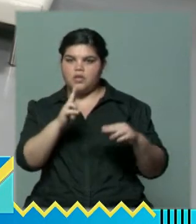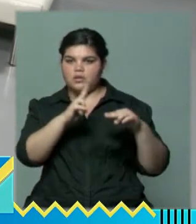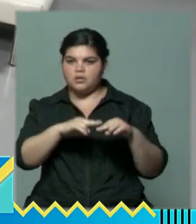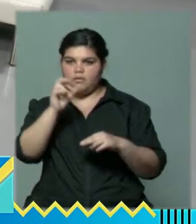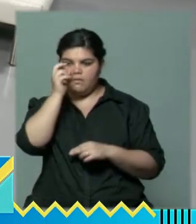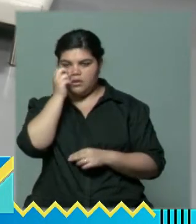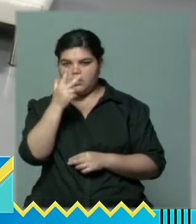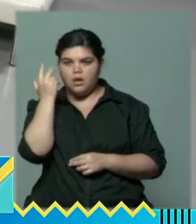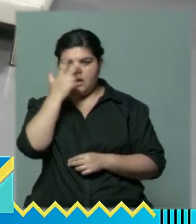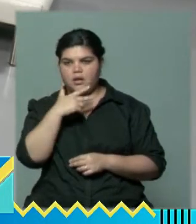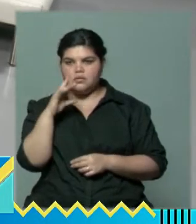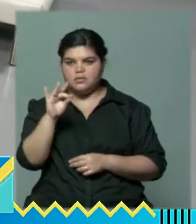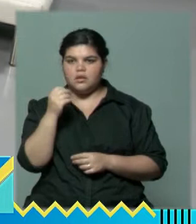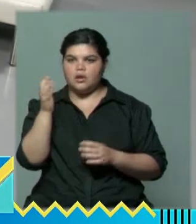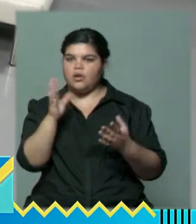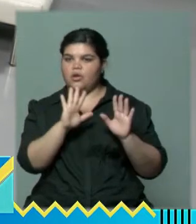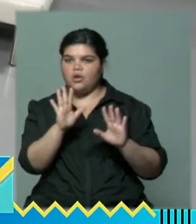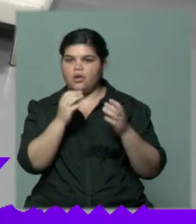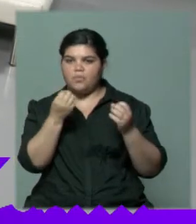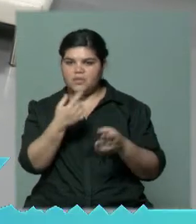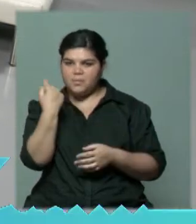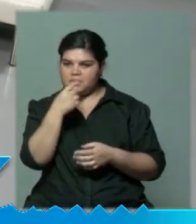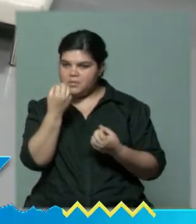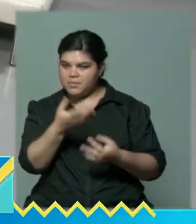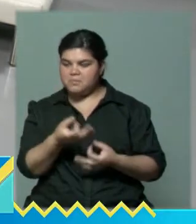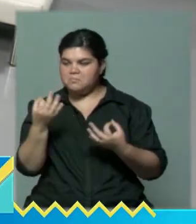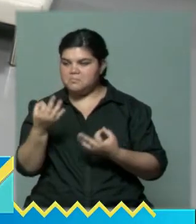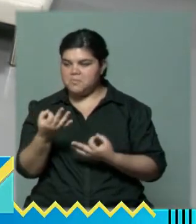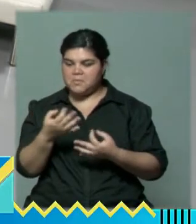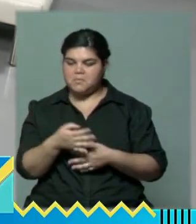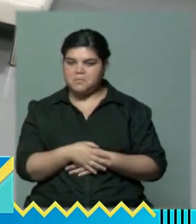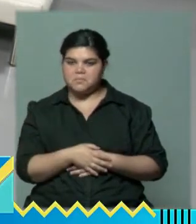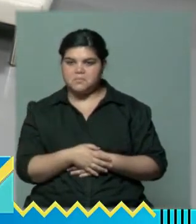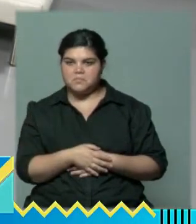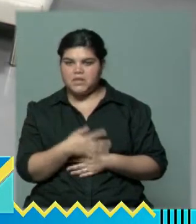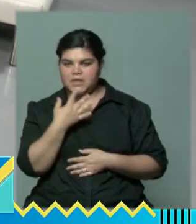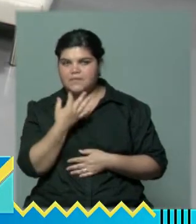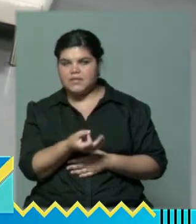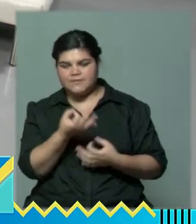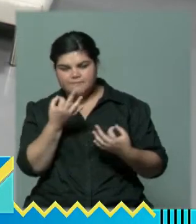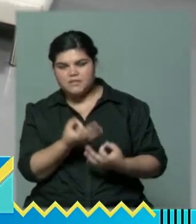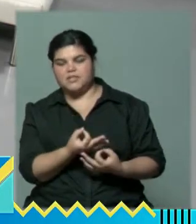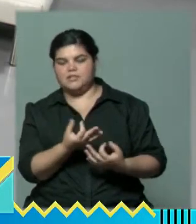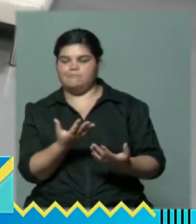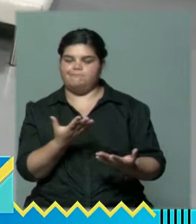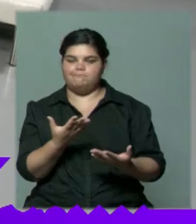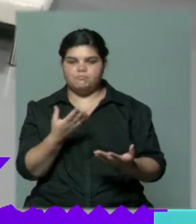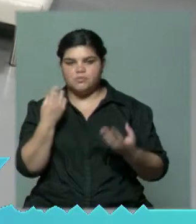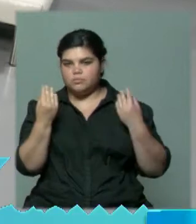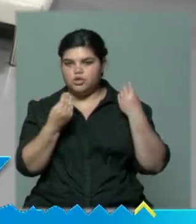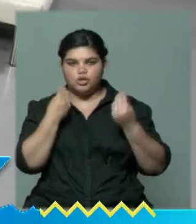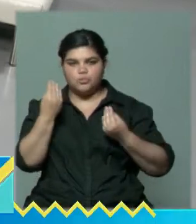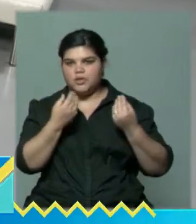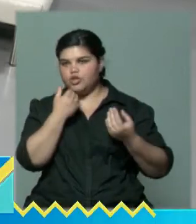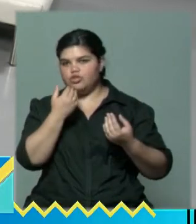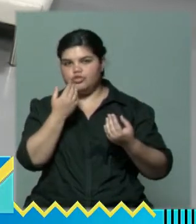Canal HD. Saludo a Marcelo Sastre, mi compañero. ¿Qué tal, Marcelo? ¿Cómo estás? ¿Bien? ¿Cómo estás? ¿Bien? Bien. En verdad, si te digo bien, un poco preocupado porque todavía no sé en qué me voy a